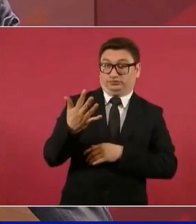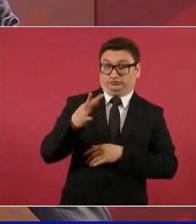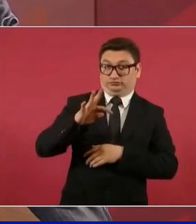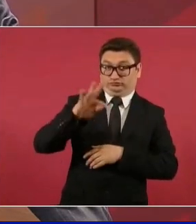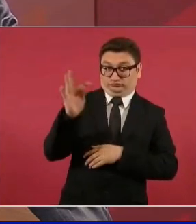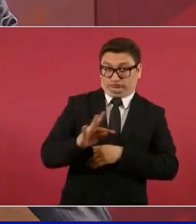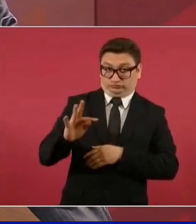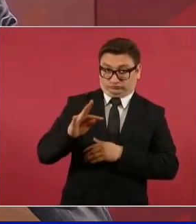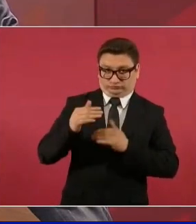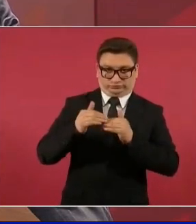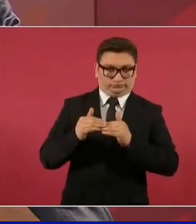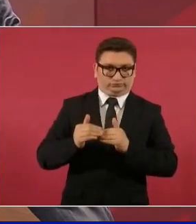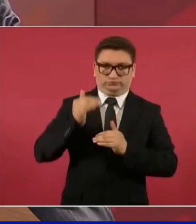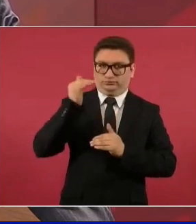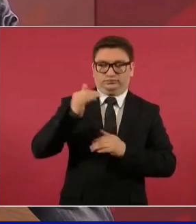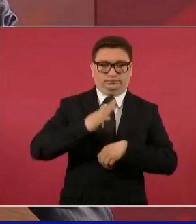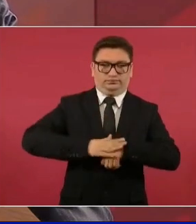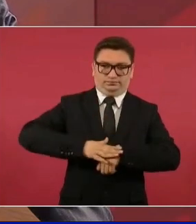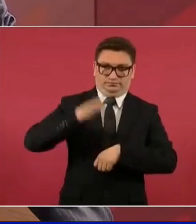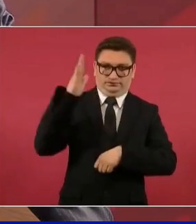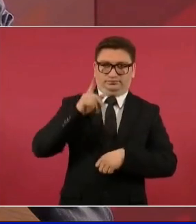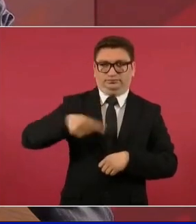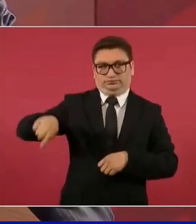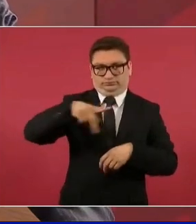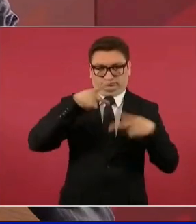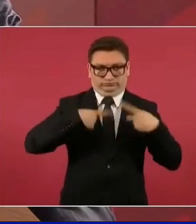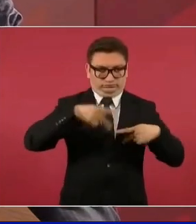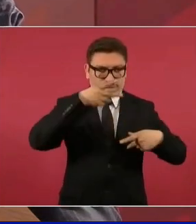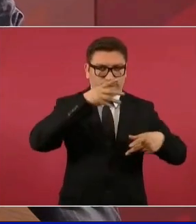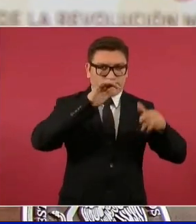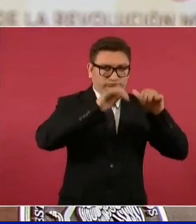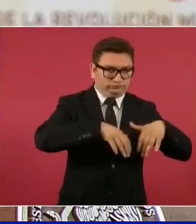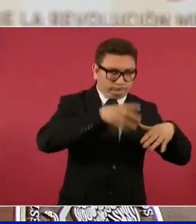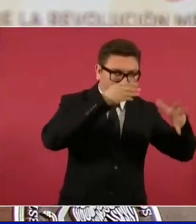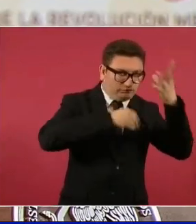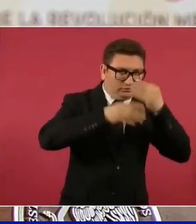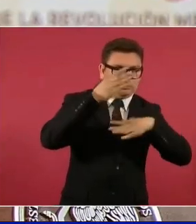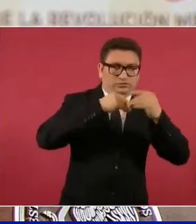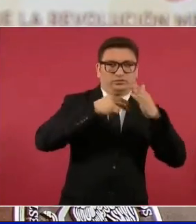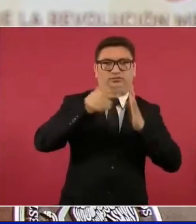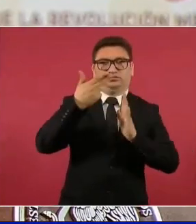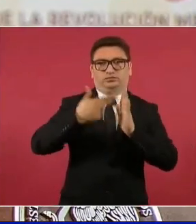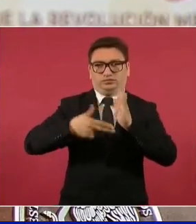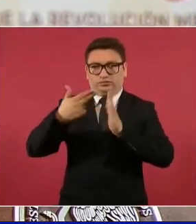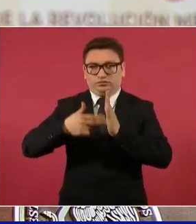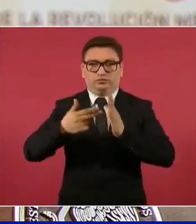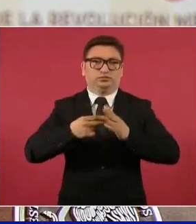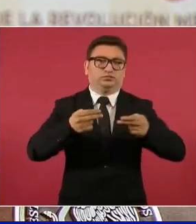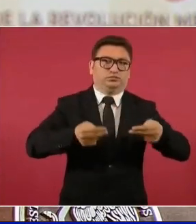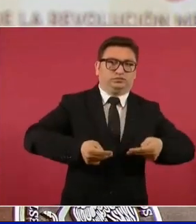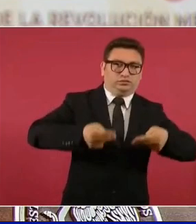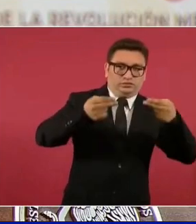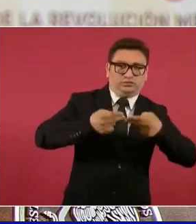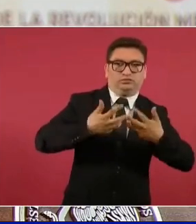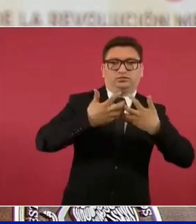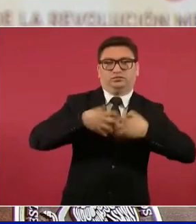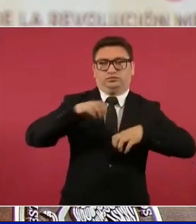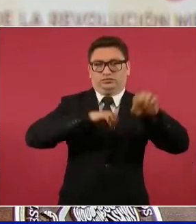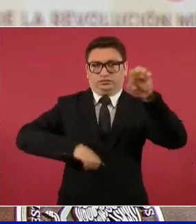50% de los que son aprendices en talleres, en comercios, en